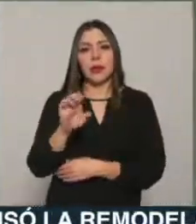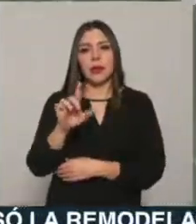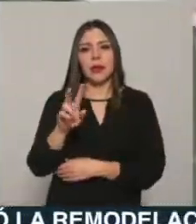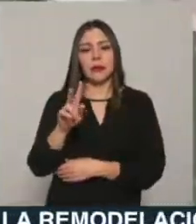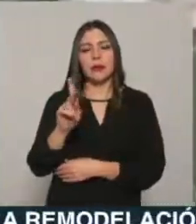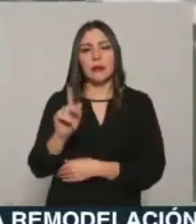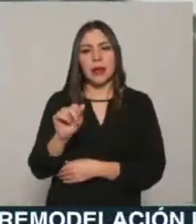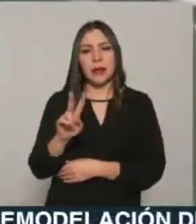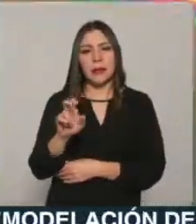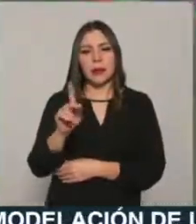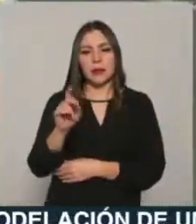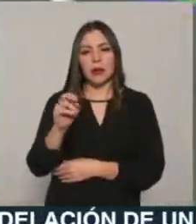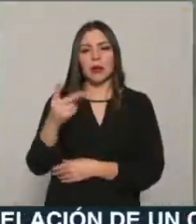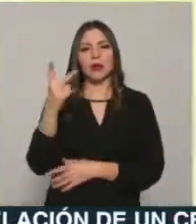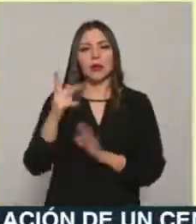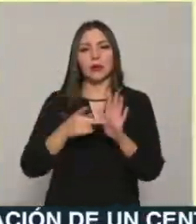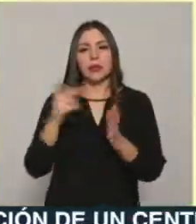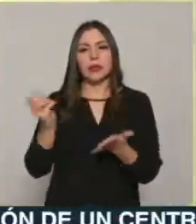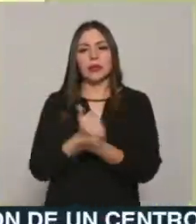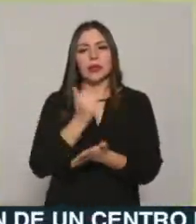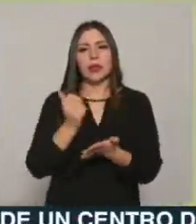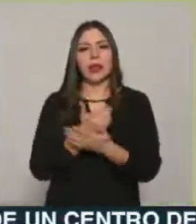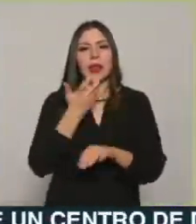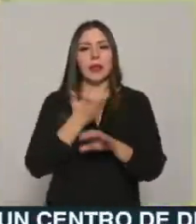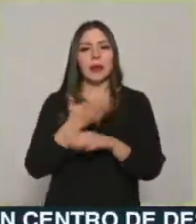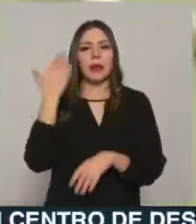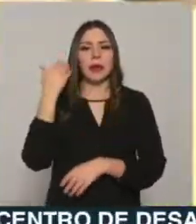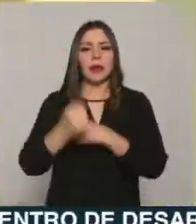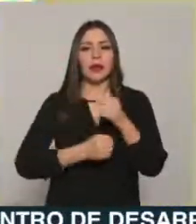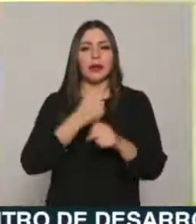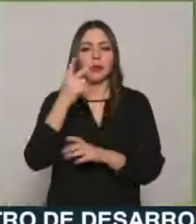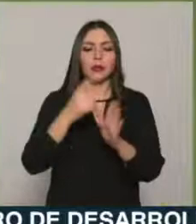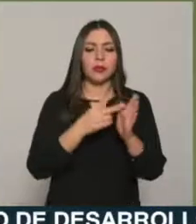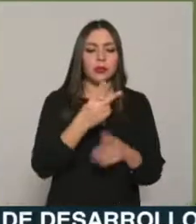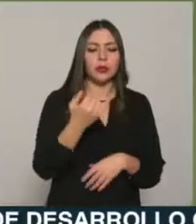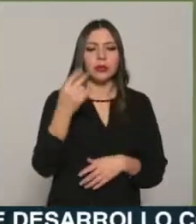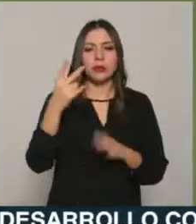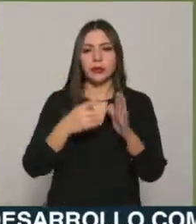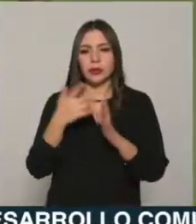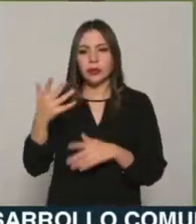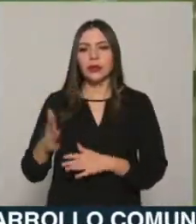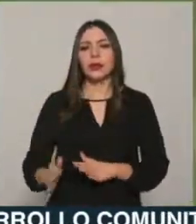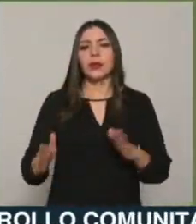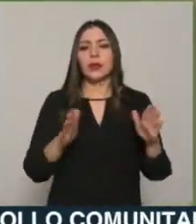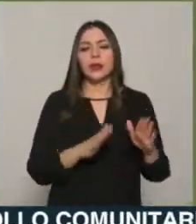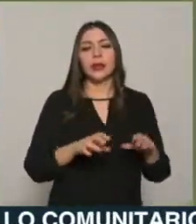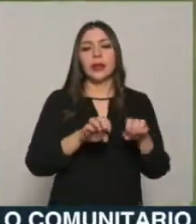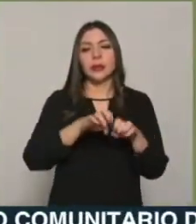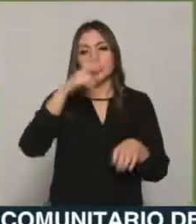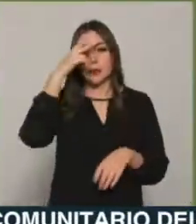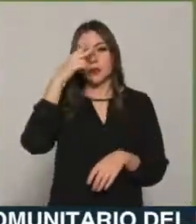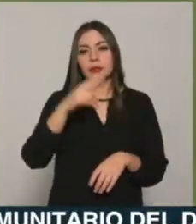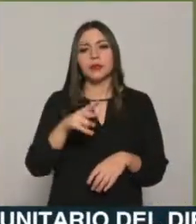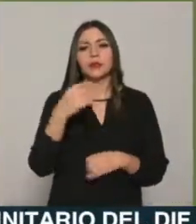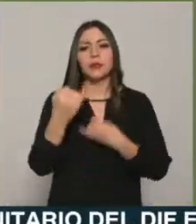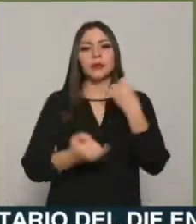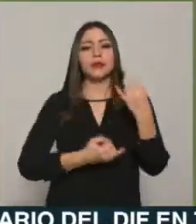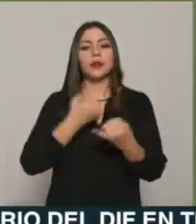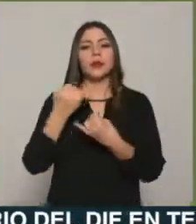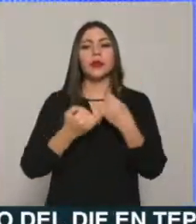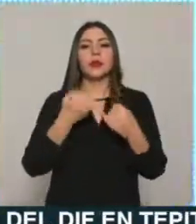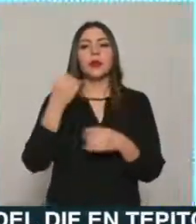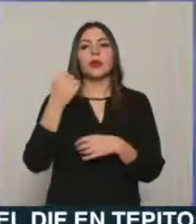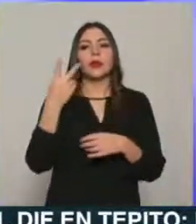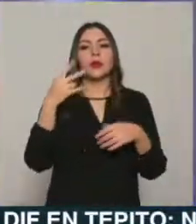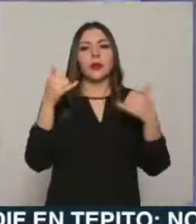se coronó campeón 2 veces con las Águilas del América en el 2002 y 2005, mientras que con la selección mexicana disputó 2 Copas del